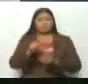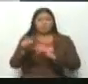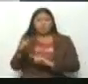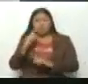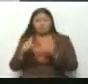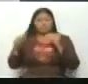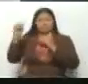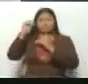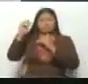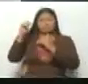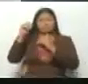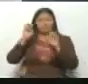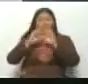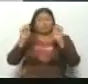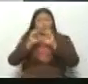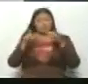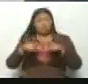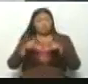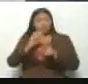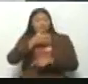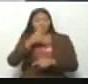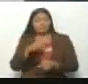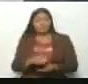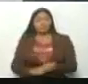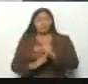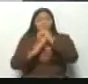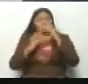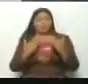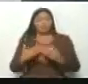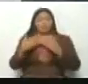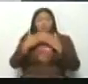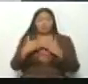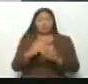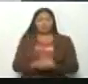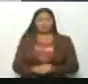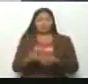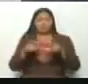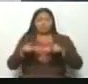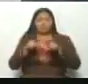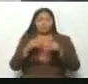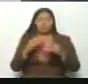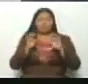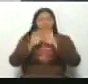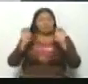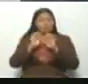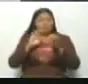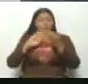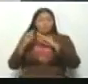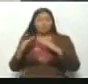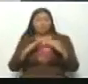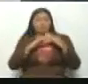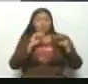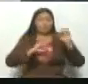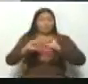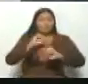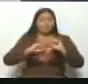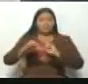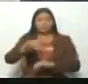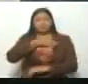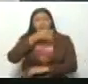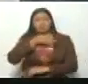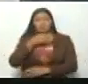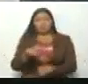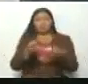únicas de educación, jefes de zonas educativas, directores de escuelas, de espacios educativos, comunidades, movimientos